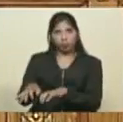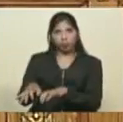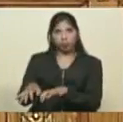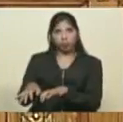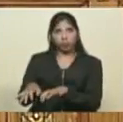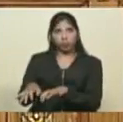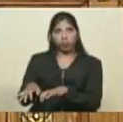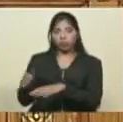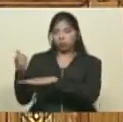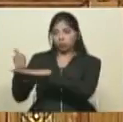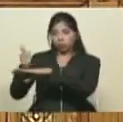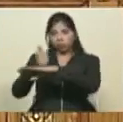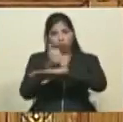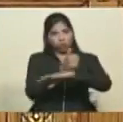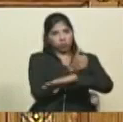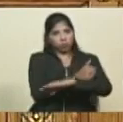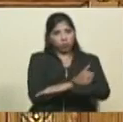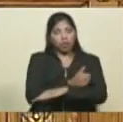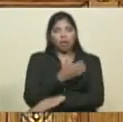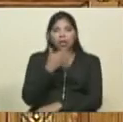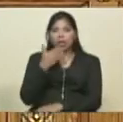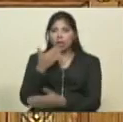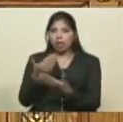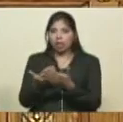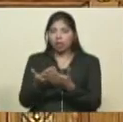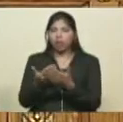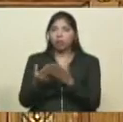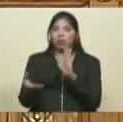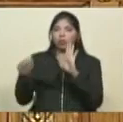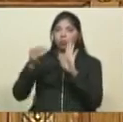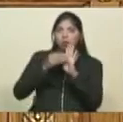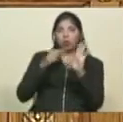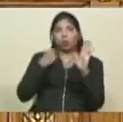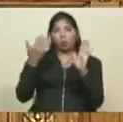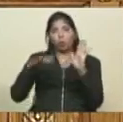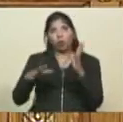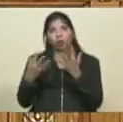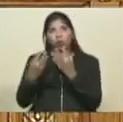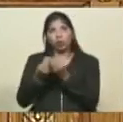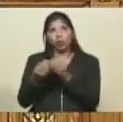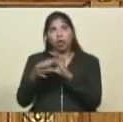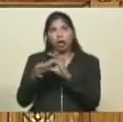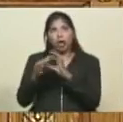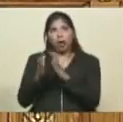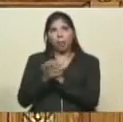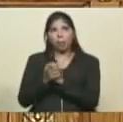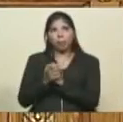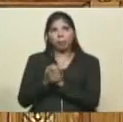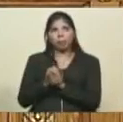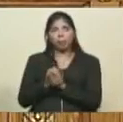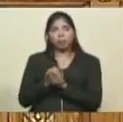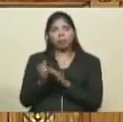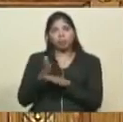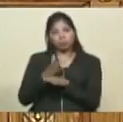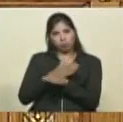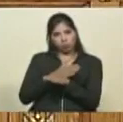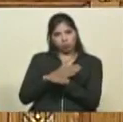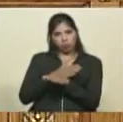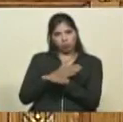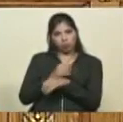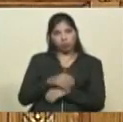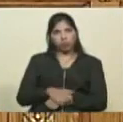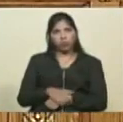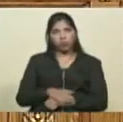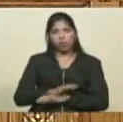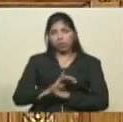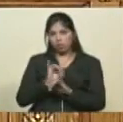haber incorporado este punto en la sesión del día de hoy. Debo señalar que aunque fue planteado